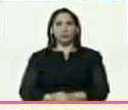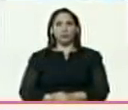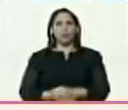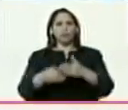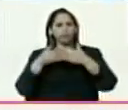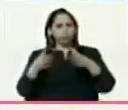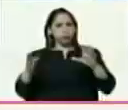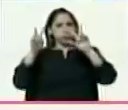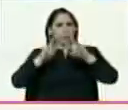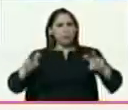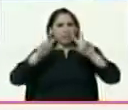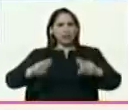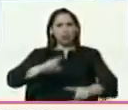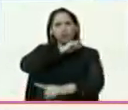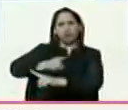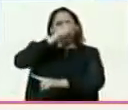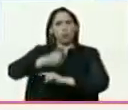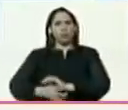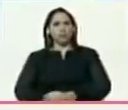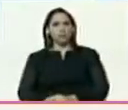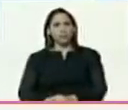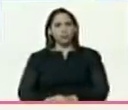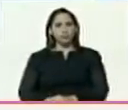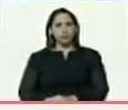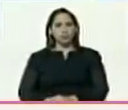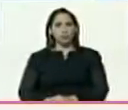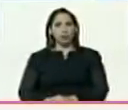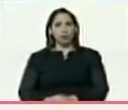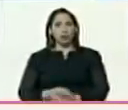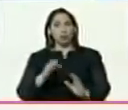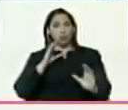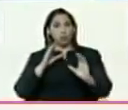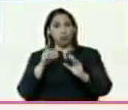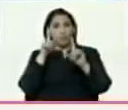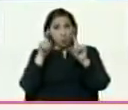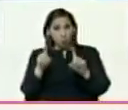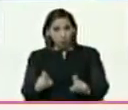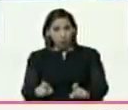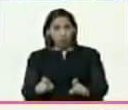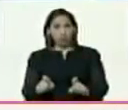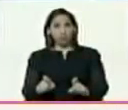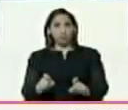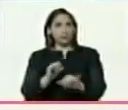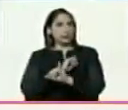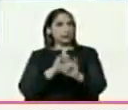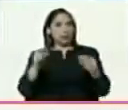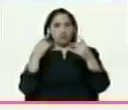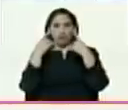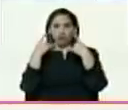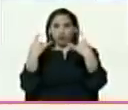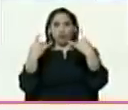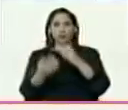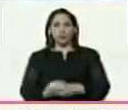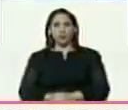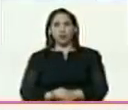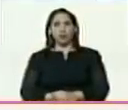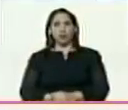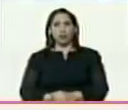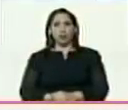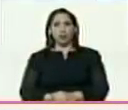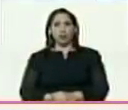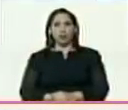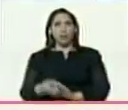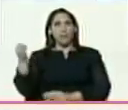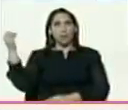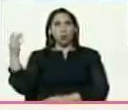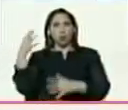penal y los medios de pruebas saltan a la luz pública yo